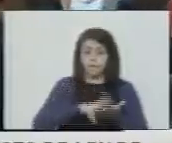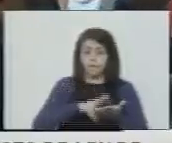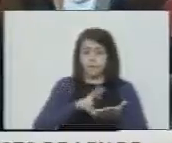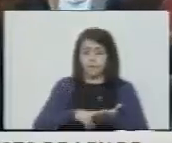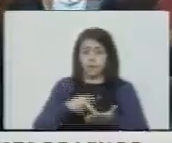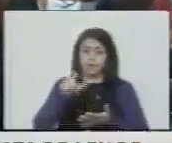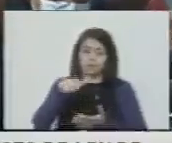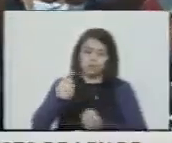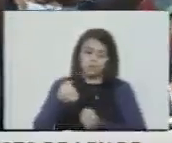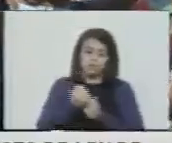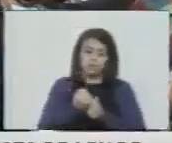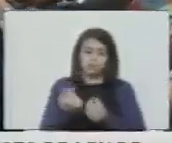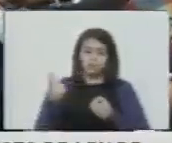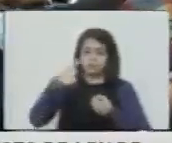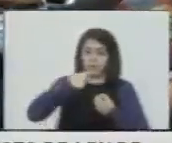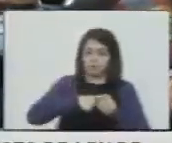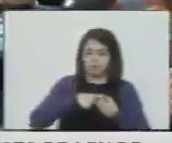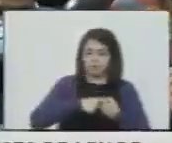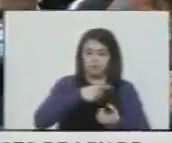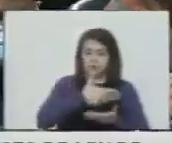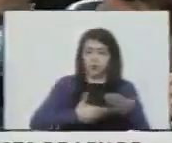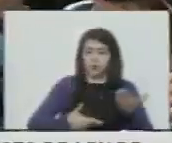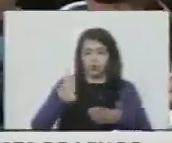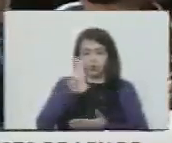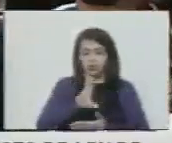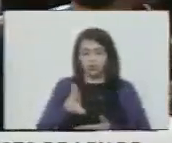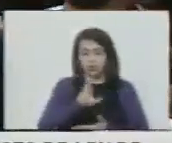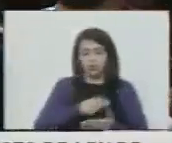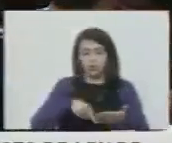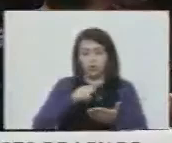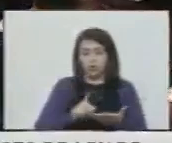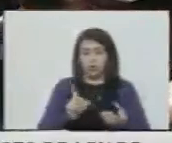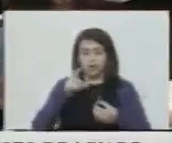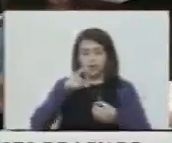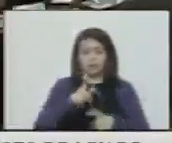asegurados, beneficiarios, contratantes, usuarios o afiliados.